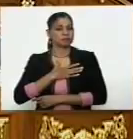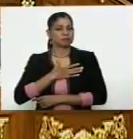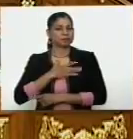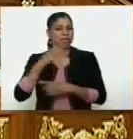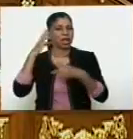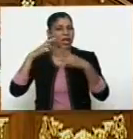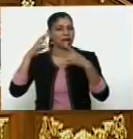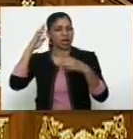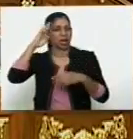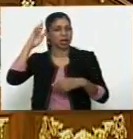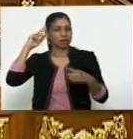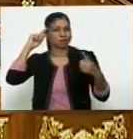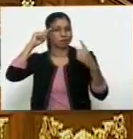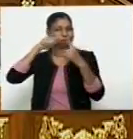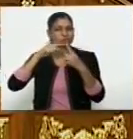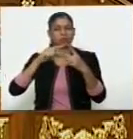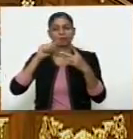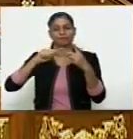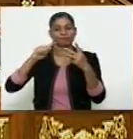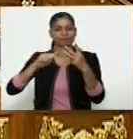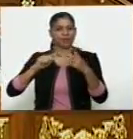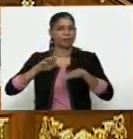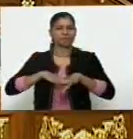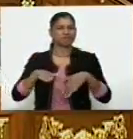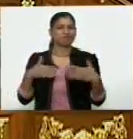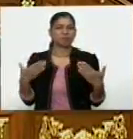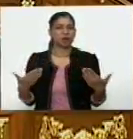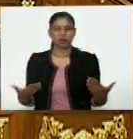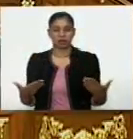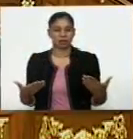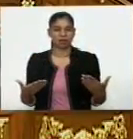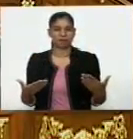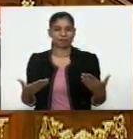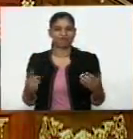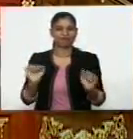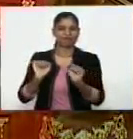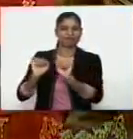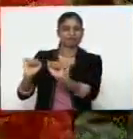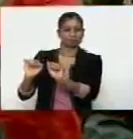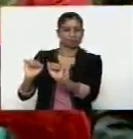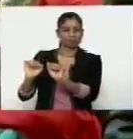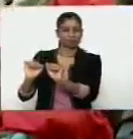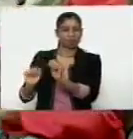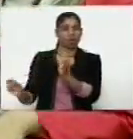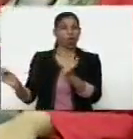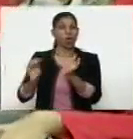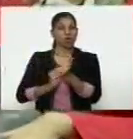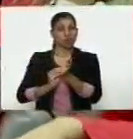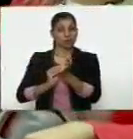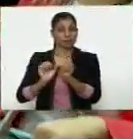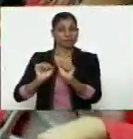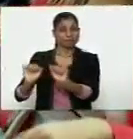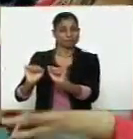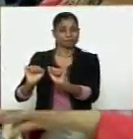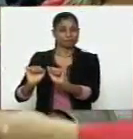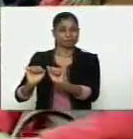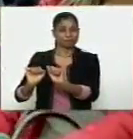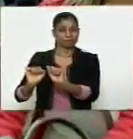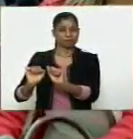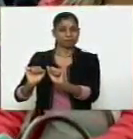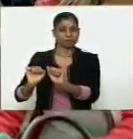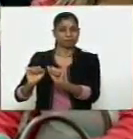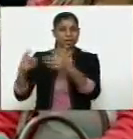razones que tenemos para condenar una vez más esta